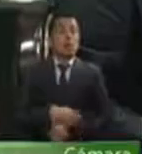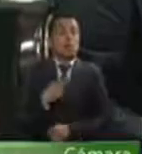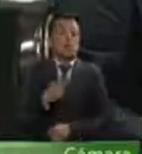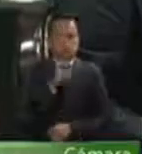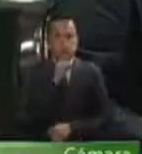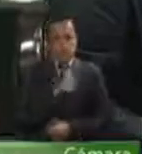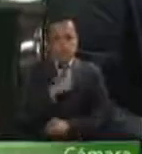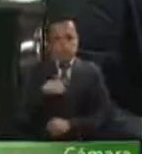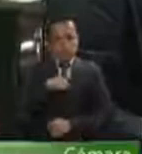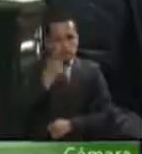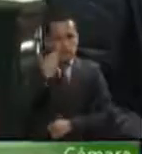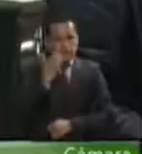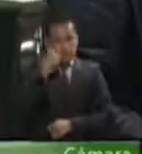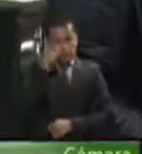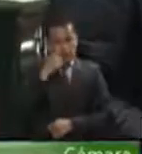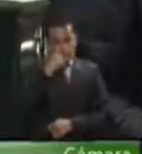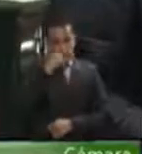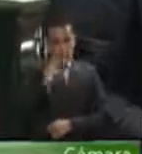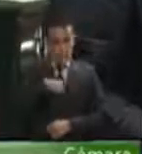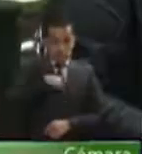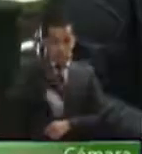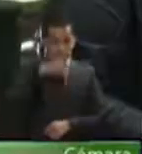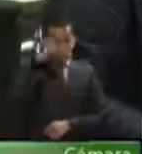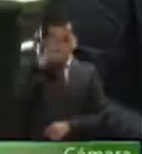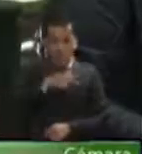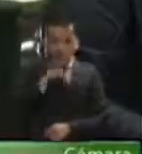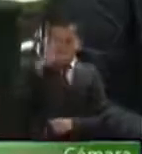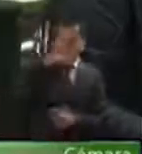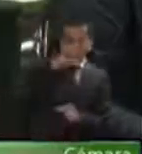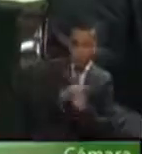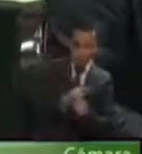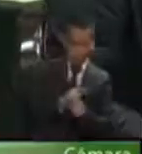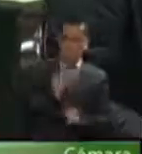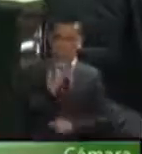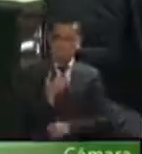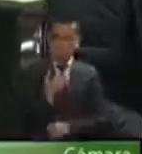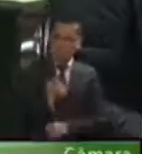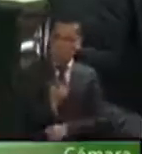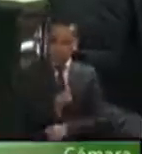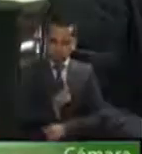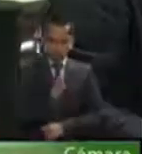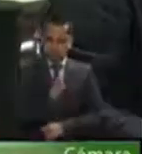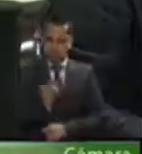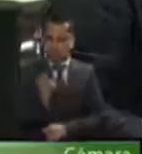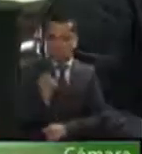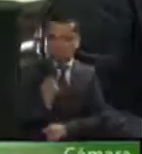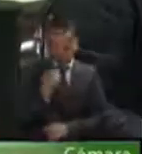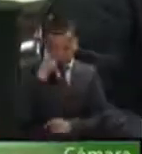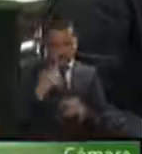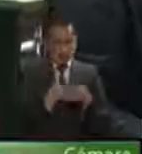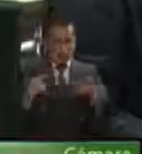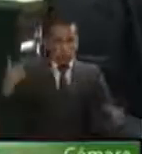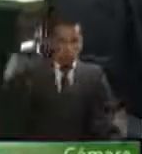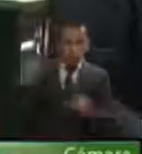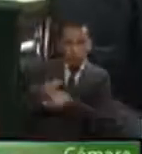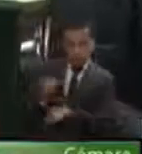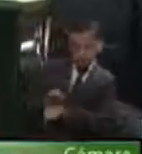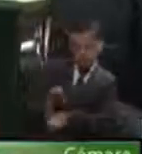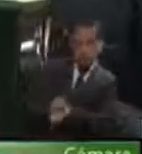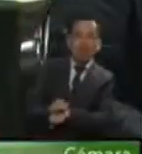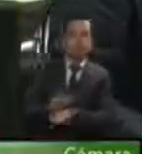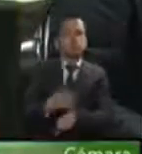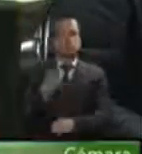seguir fortaleciendo nuestra identidad, cultura y celebrar nuestras historias, hacemos un llamado a rescatar